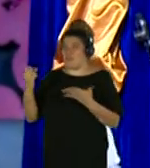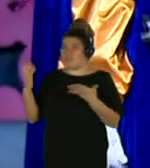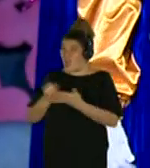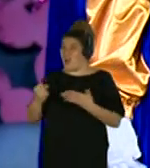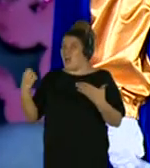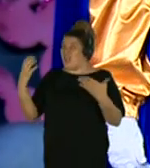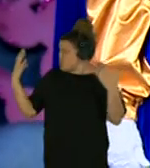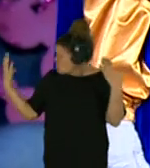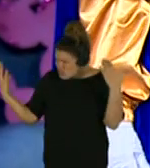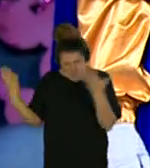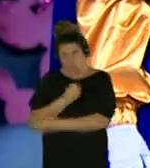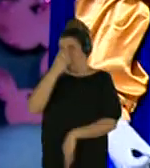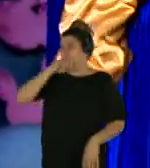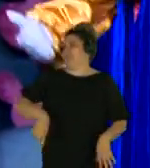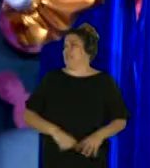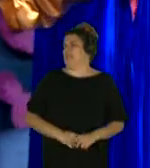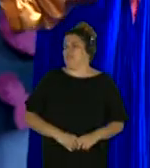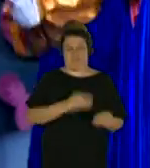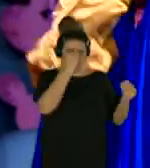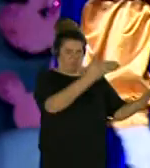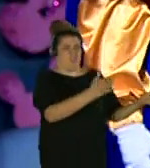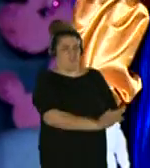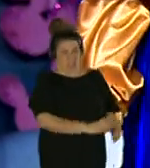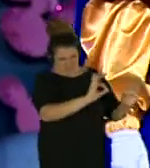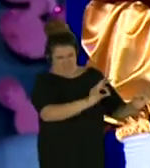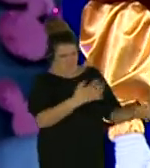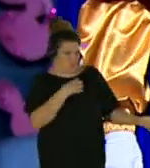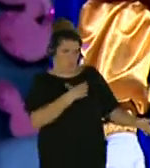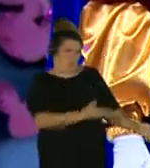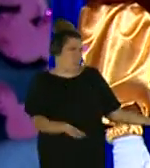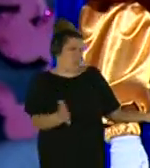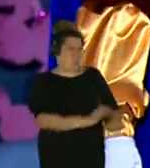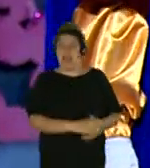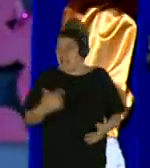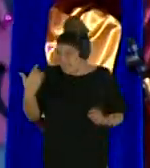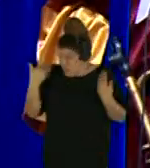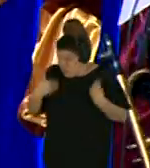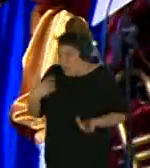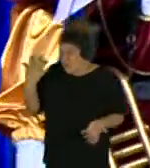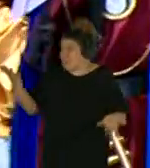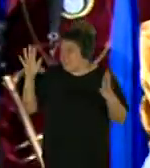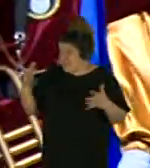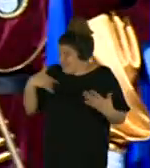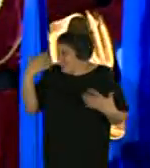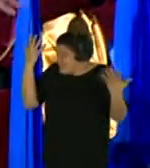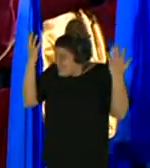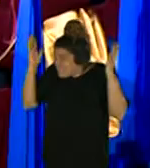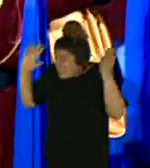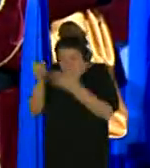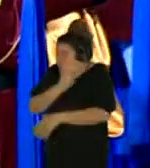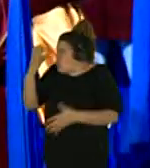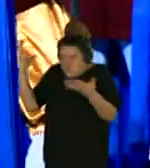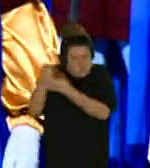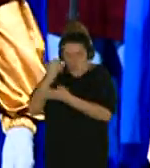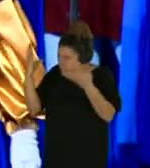todas las canciones. ¿Qué te parece? ¿Tú crees que esto puede ser? Que yo me sé todo. ¿Te la sabes? Todas